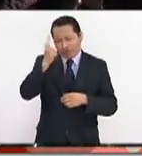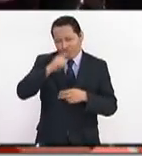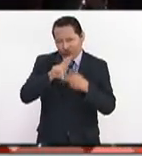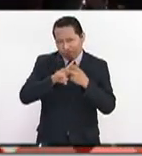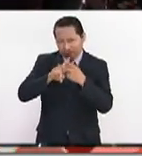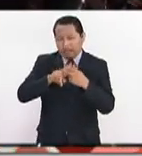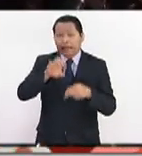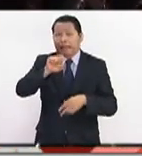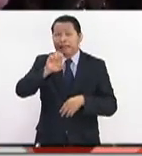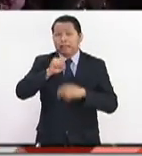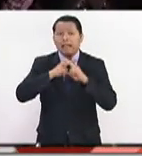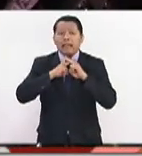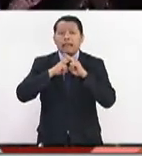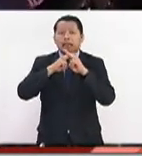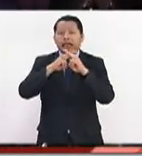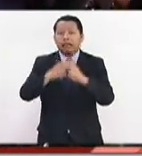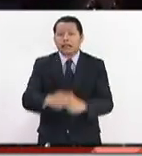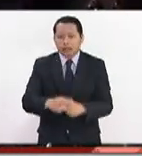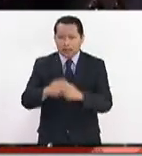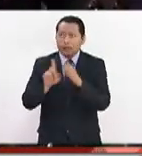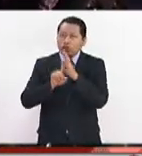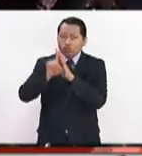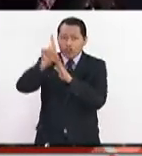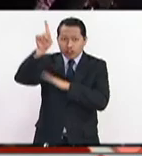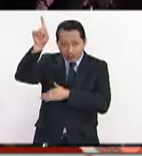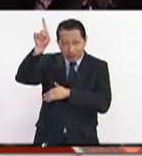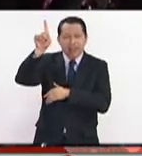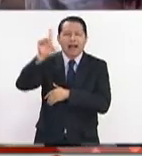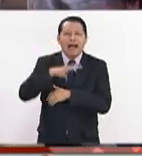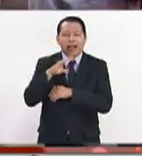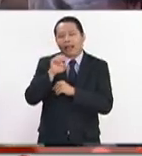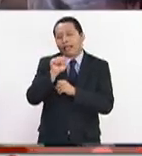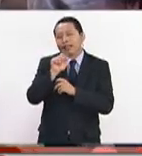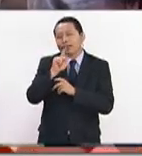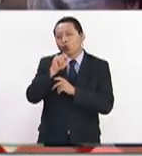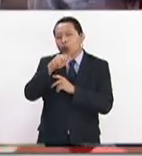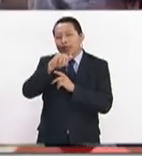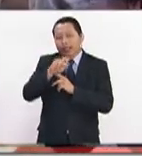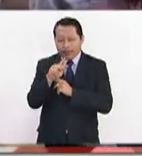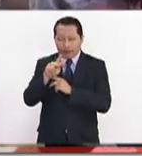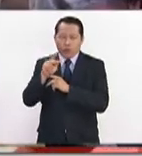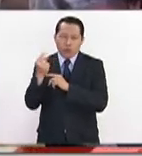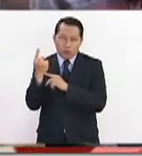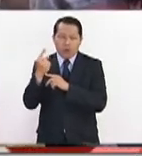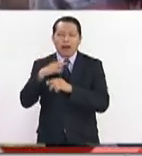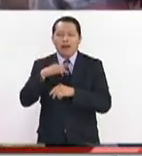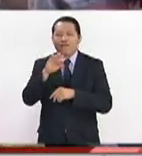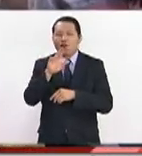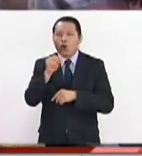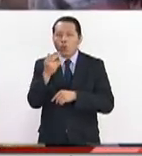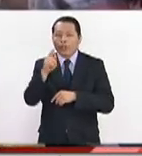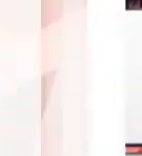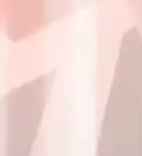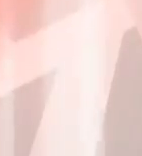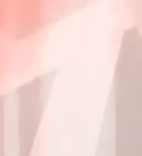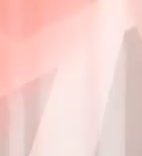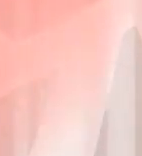60 aniversario del lanzamiento del satélite Sputnik 1. Con información de Flor Hurtado, México al Día.